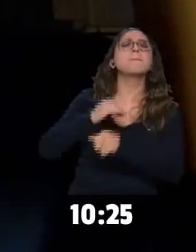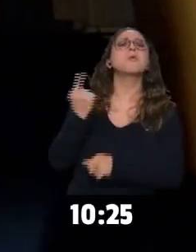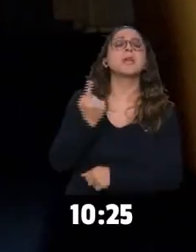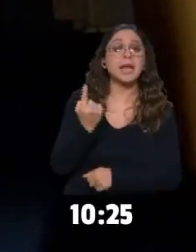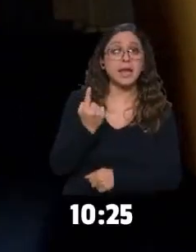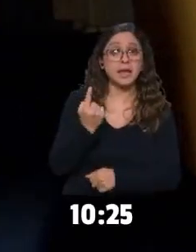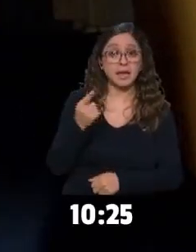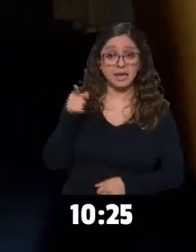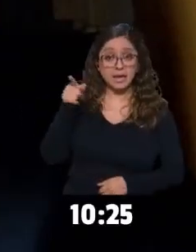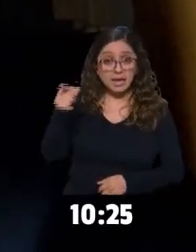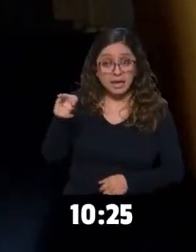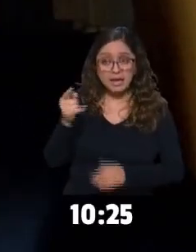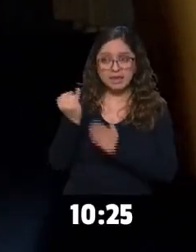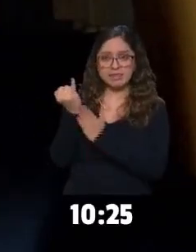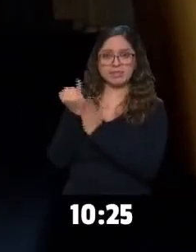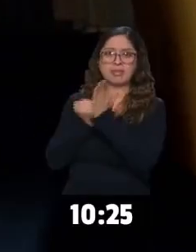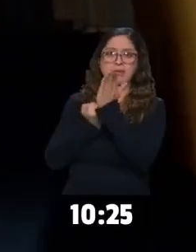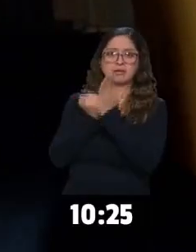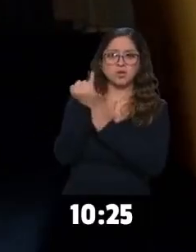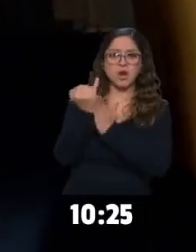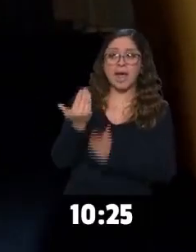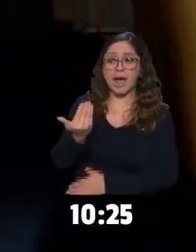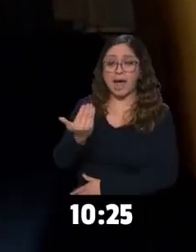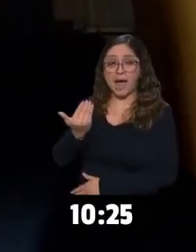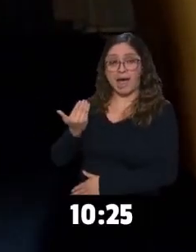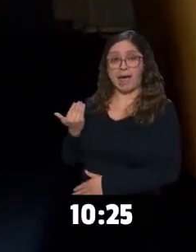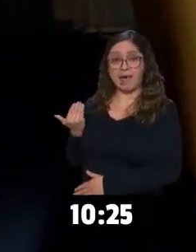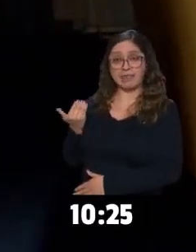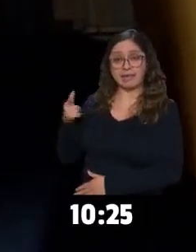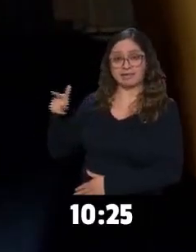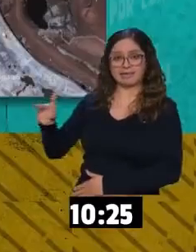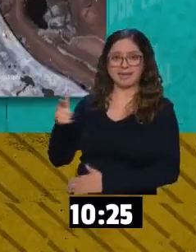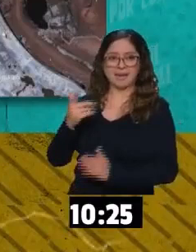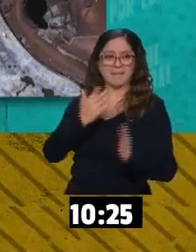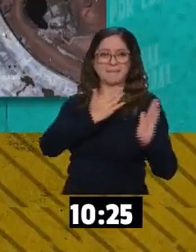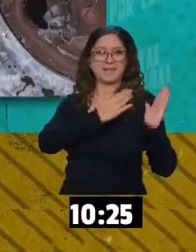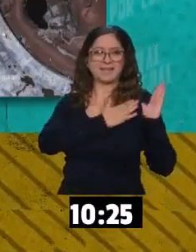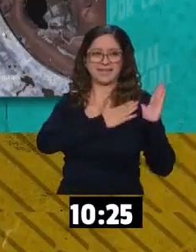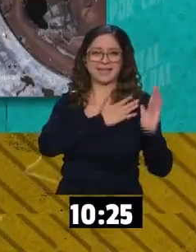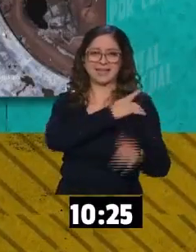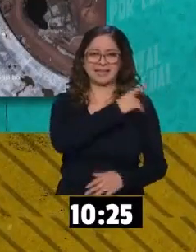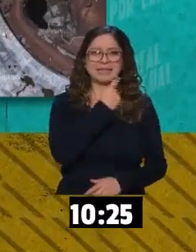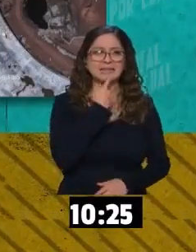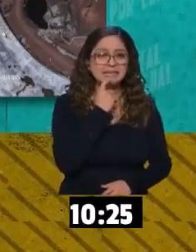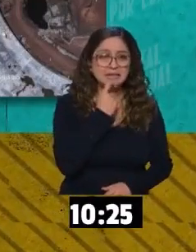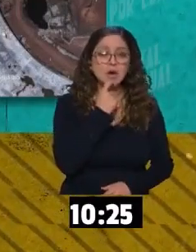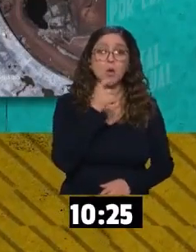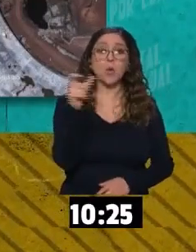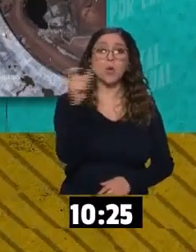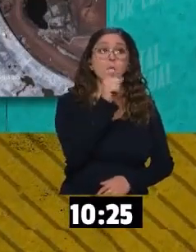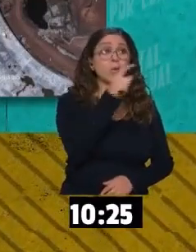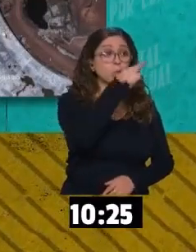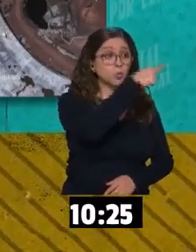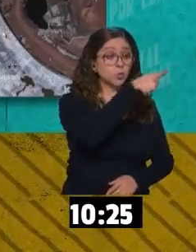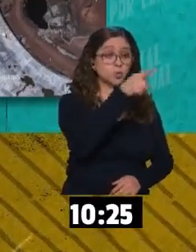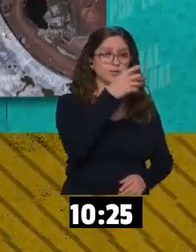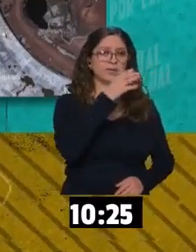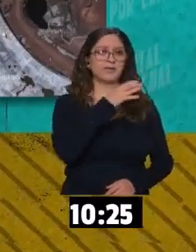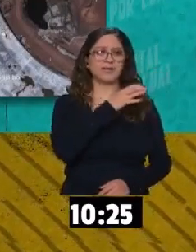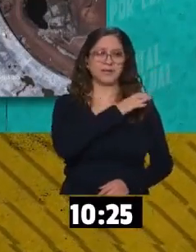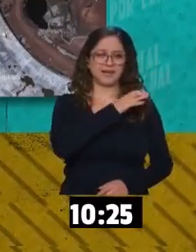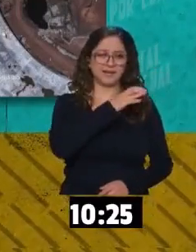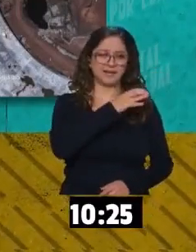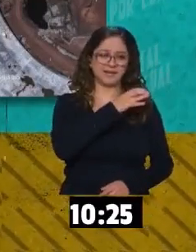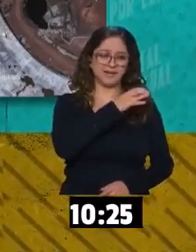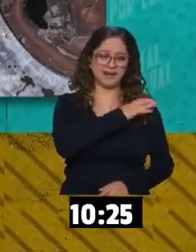del presidente, porque esto se manejó durante toda la campaña y obviamente durante la transición una vez electo el